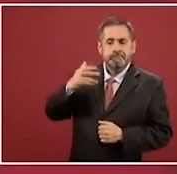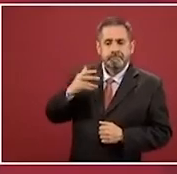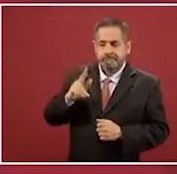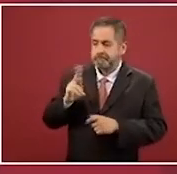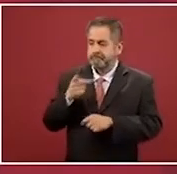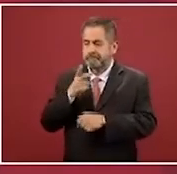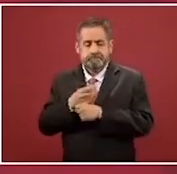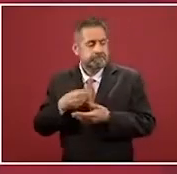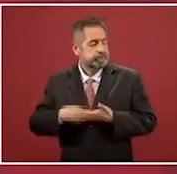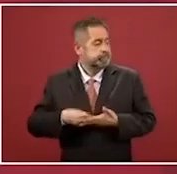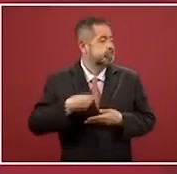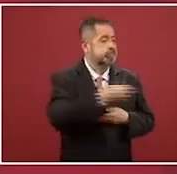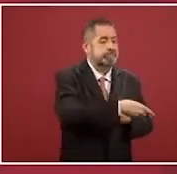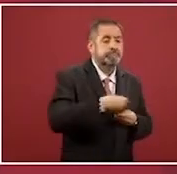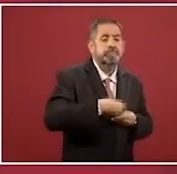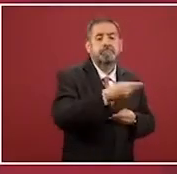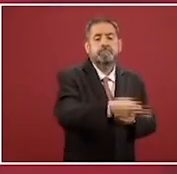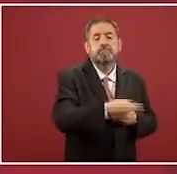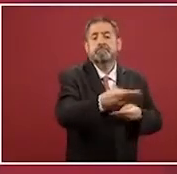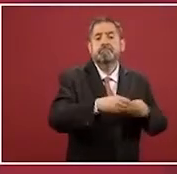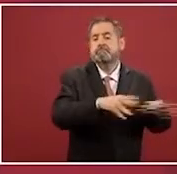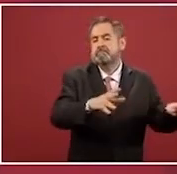publicidad,